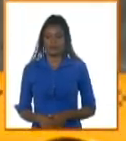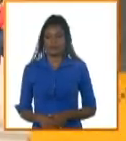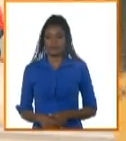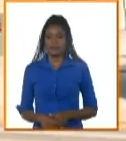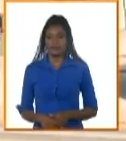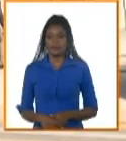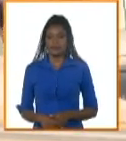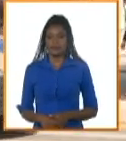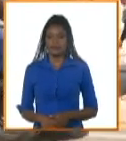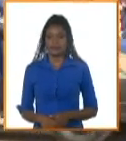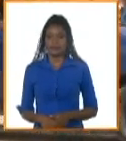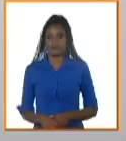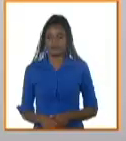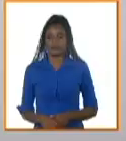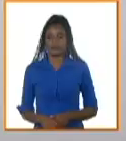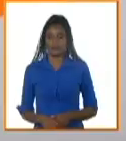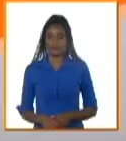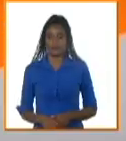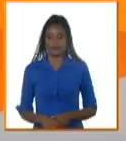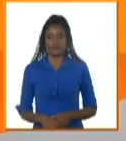para la mesa redonda